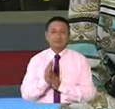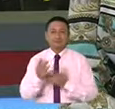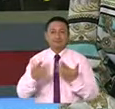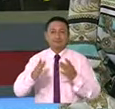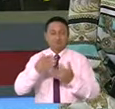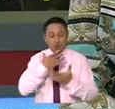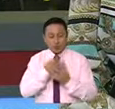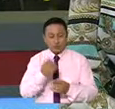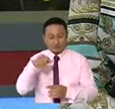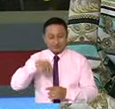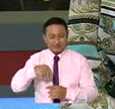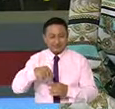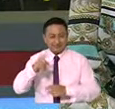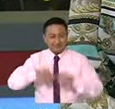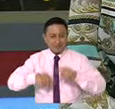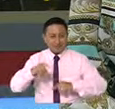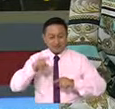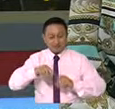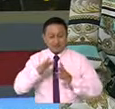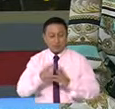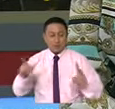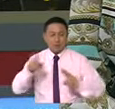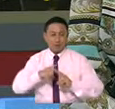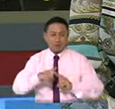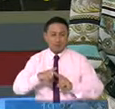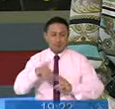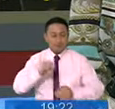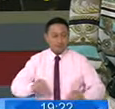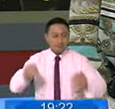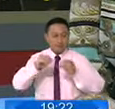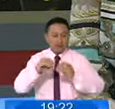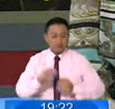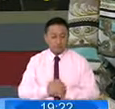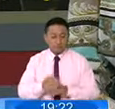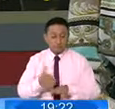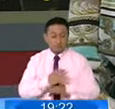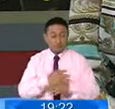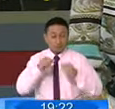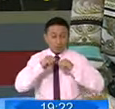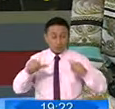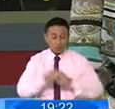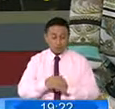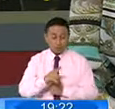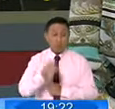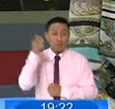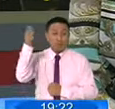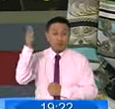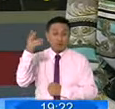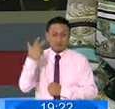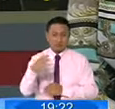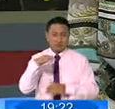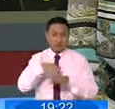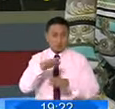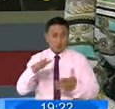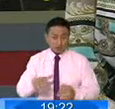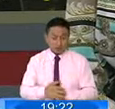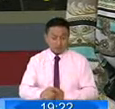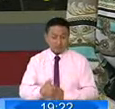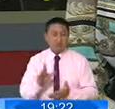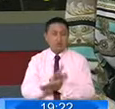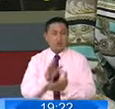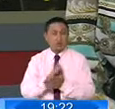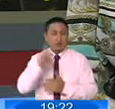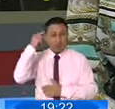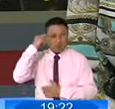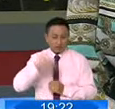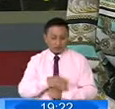Es un placer seguir con ustedes, amigos, en el Comercio TV. Regresamos con más. Y como lo anunciamos, un profesor y tres estudiantes de un colegio fiscal resultaron